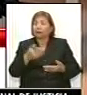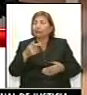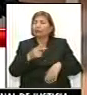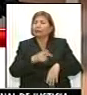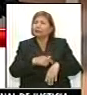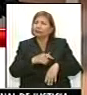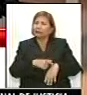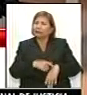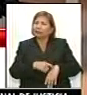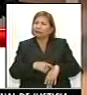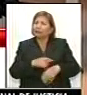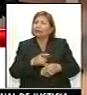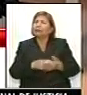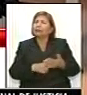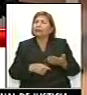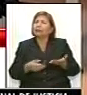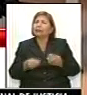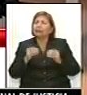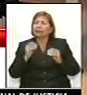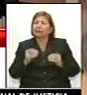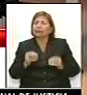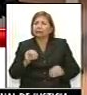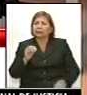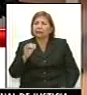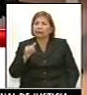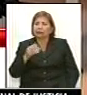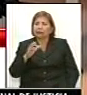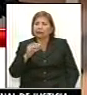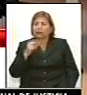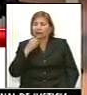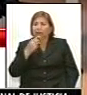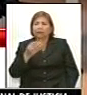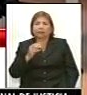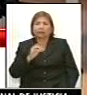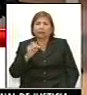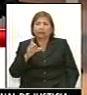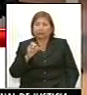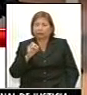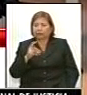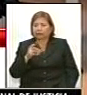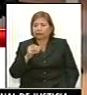momento, ¿qué rol cumplía Jeffrey Daniels en el sodalicio?